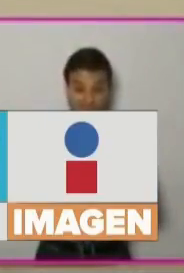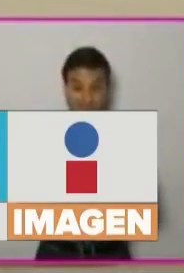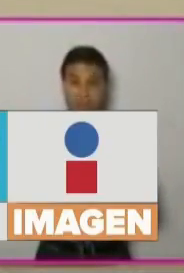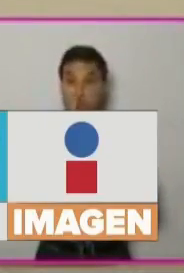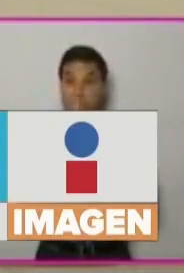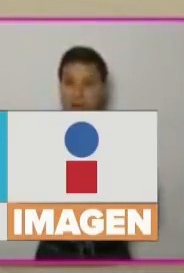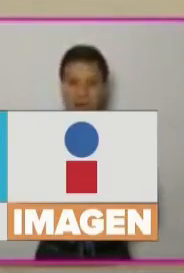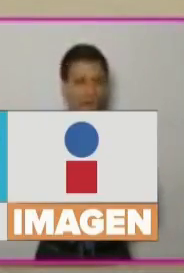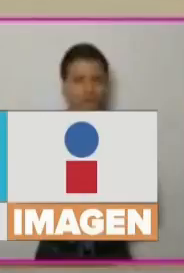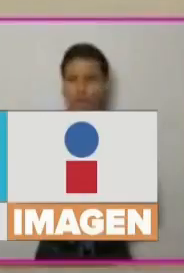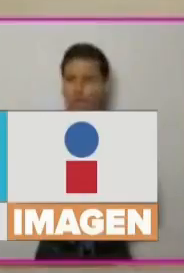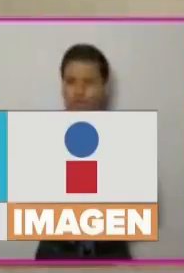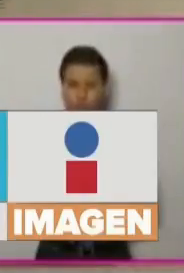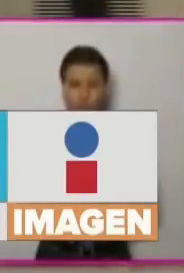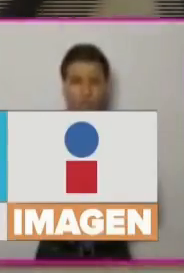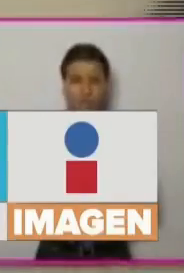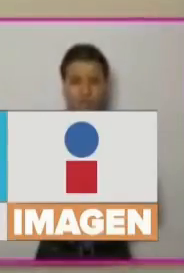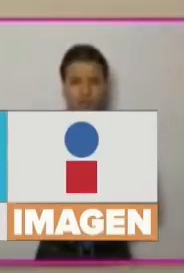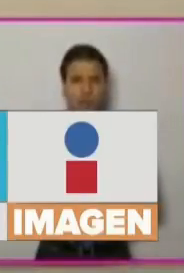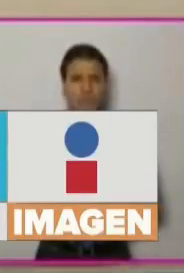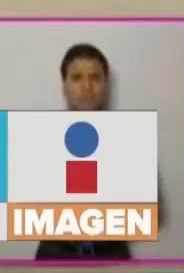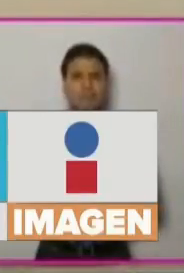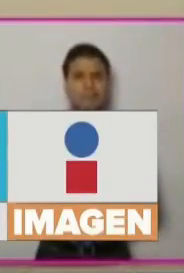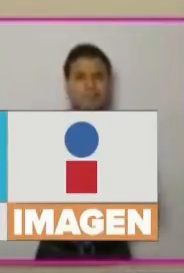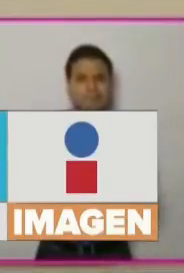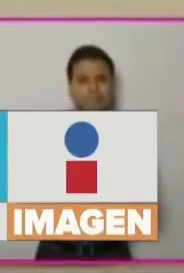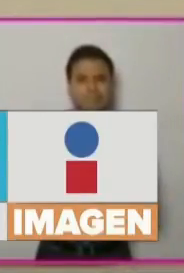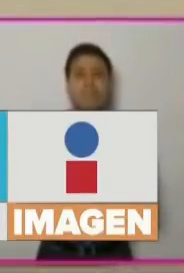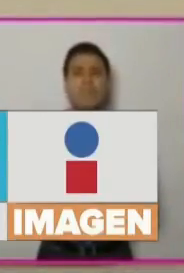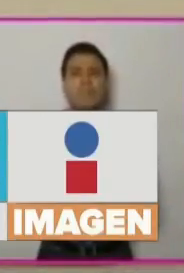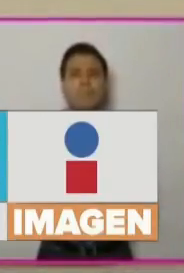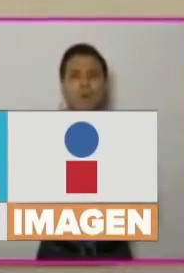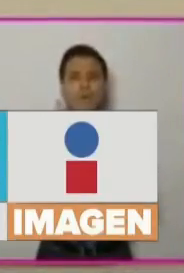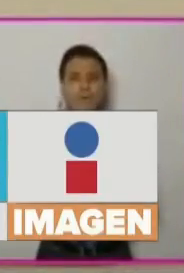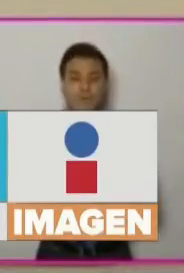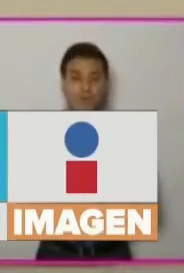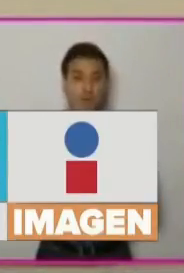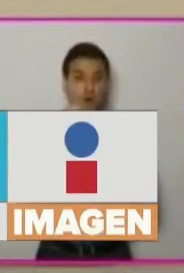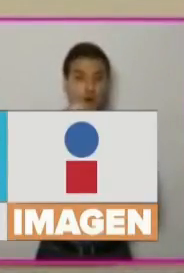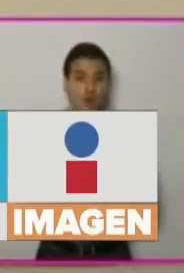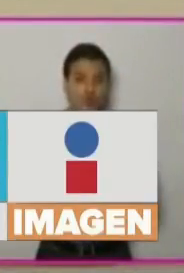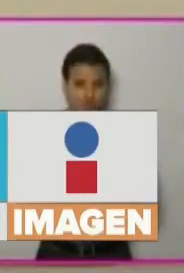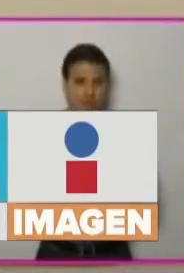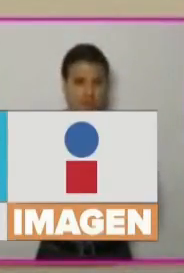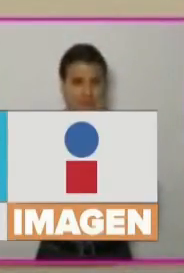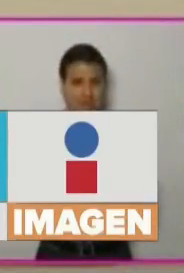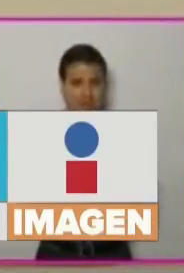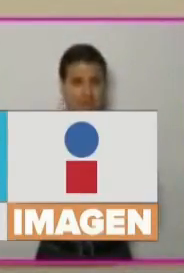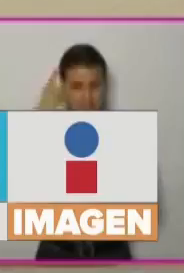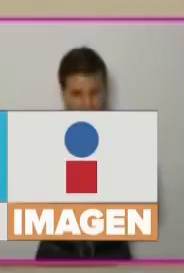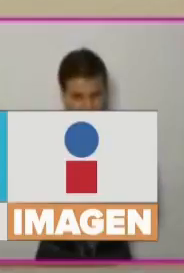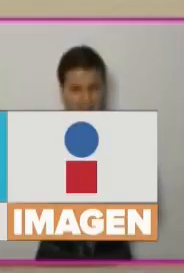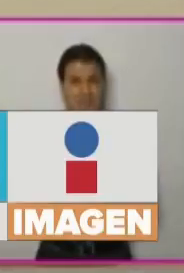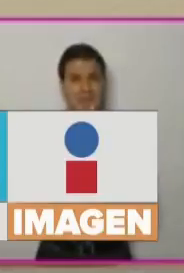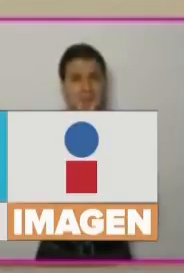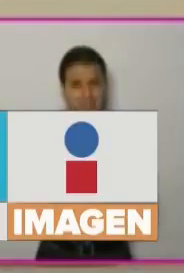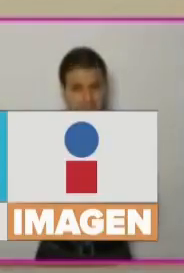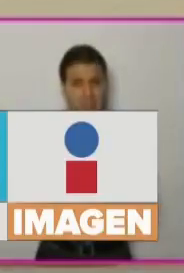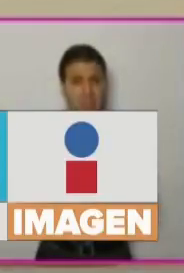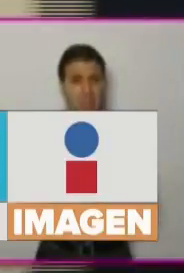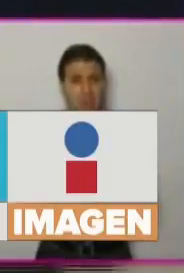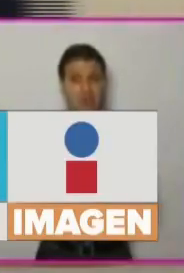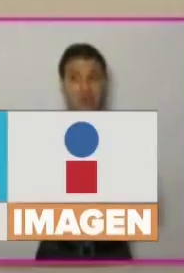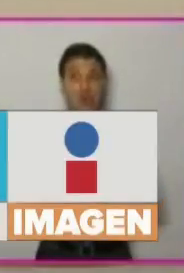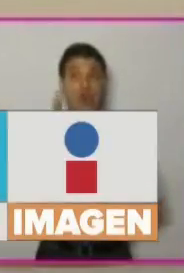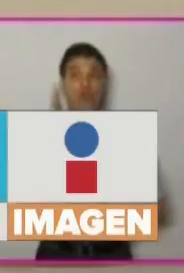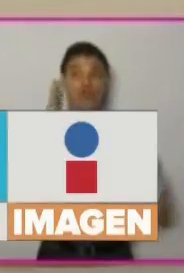estamos planteando con este proyecto es ejercer la facultad de asunción total establecida en la Constitución y en la ley para prevenir que ante un